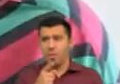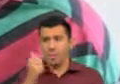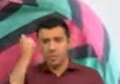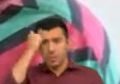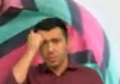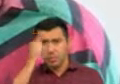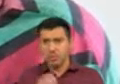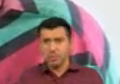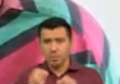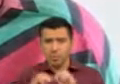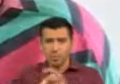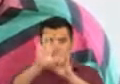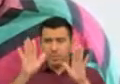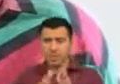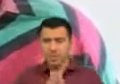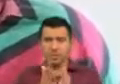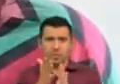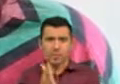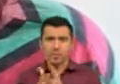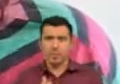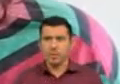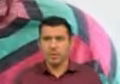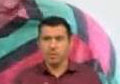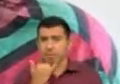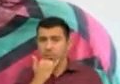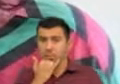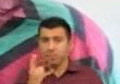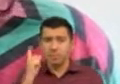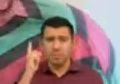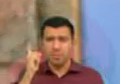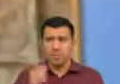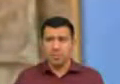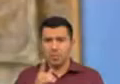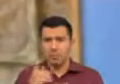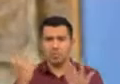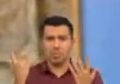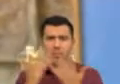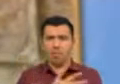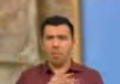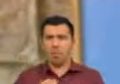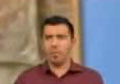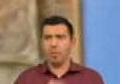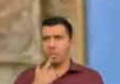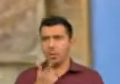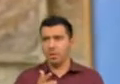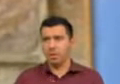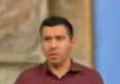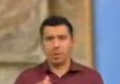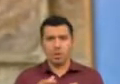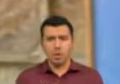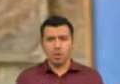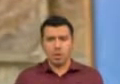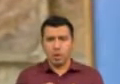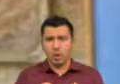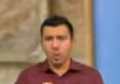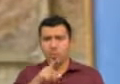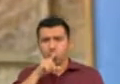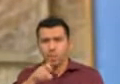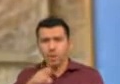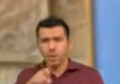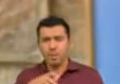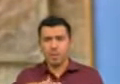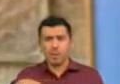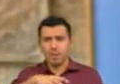la realidad de esta información que la diputada está confundiendo la sociedad bumanguesa santandereana y la